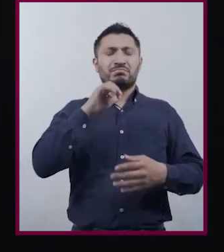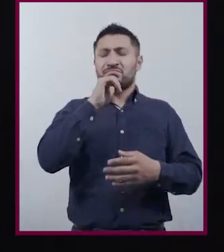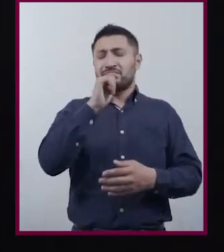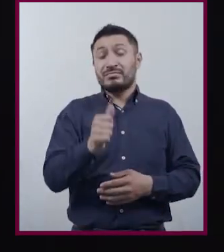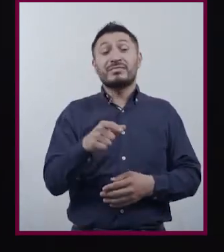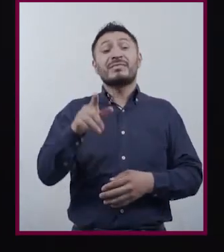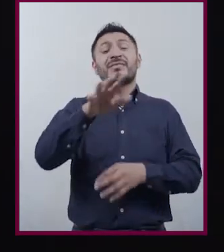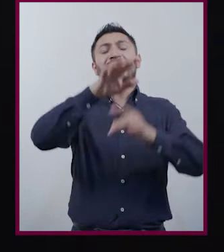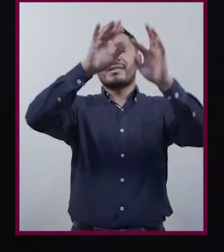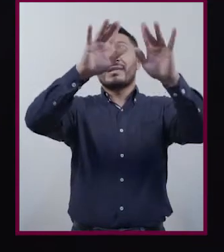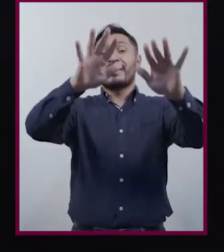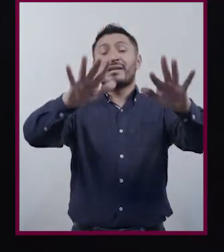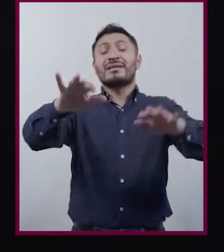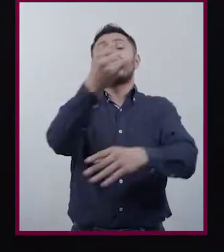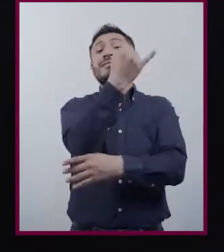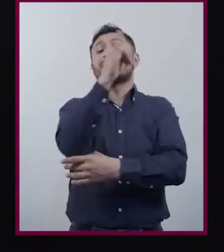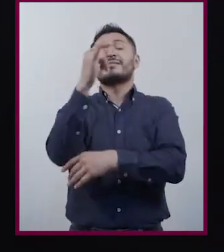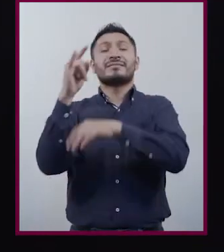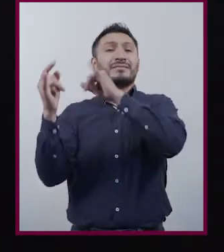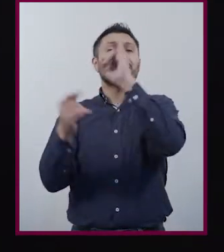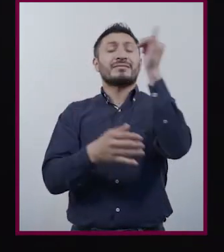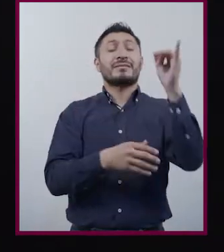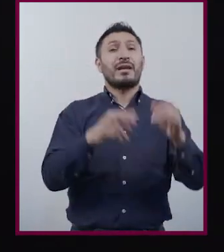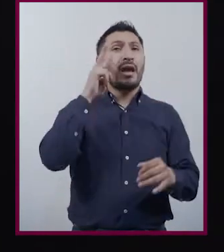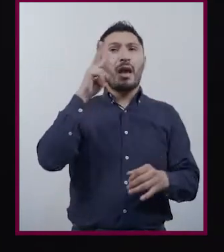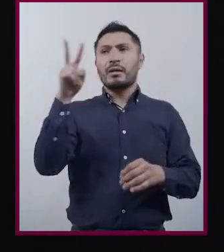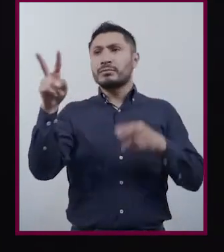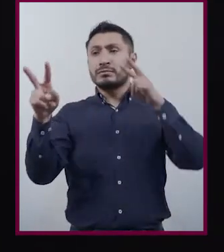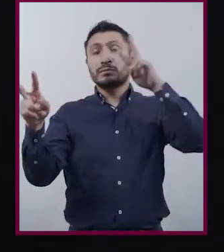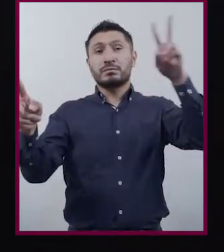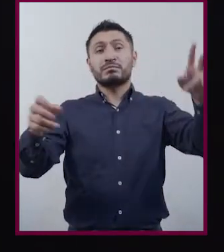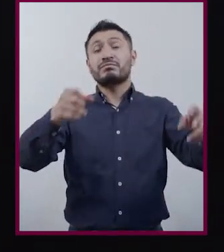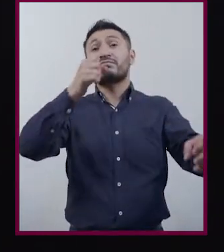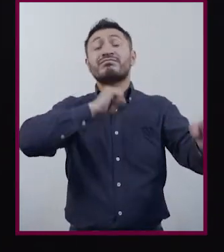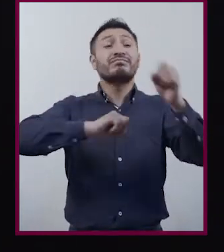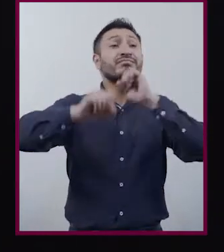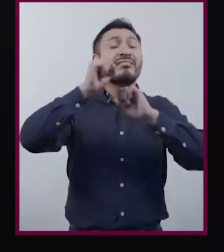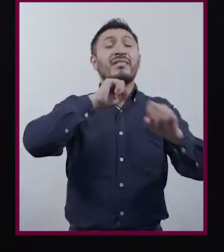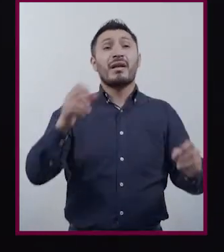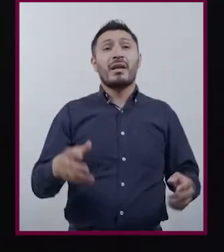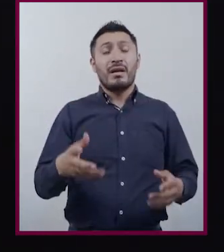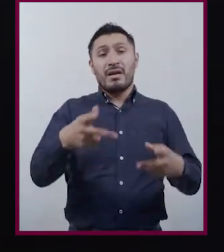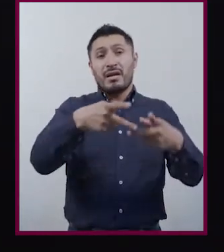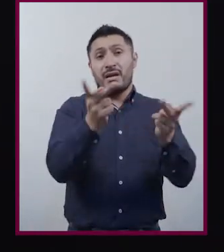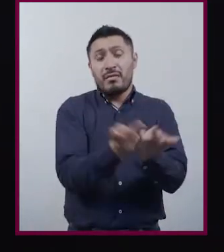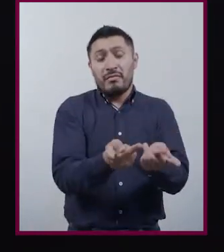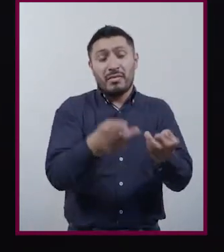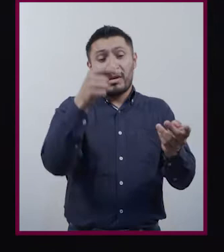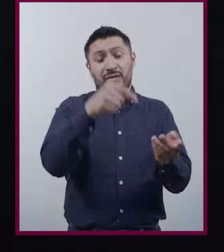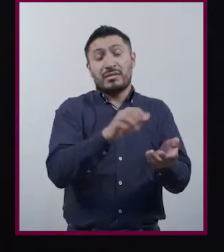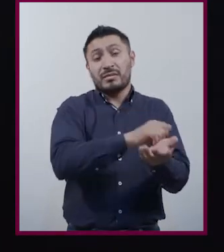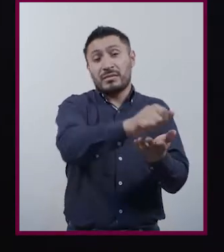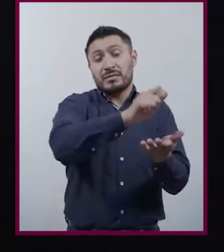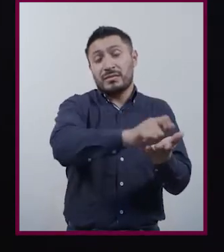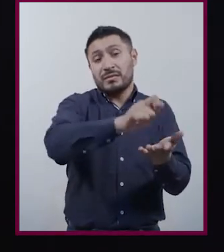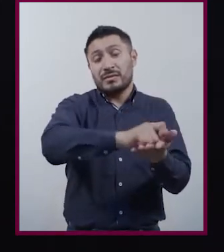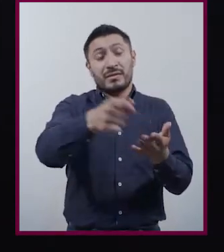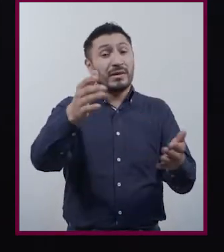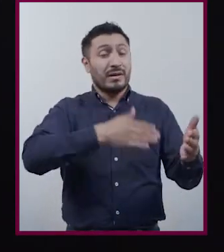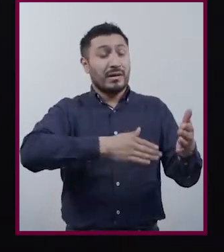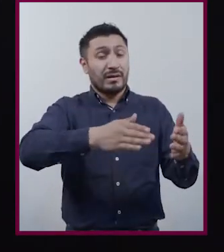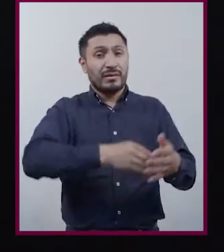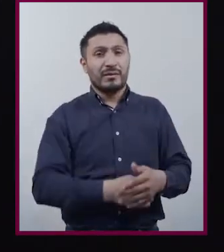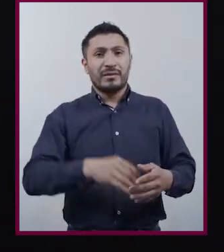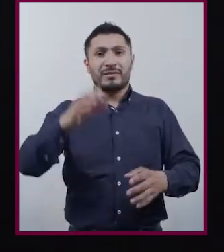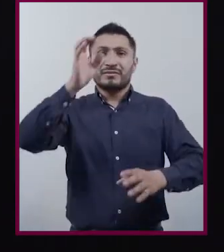en el jardín. De lejos llegan los rumores. La loza chocando con el agua en la cocina. La canción monótona